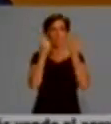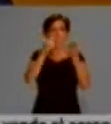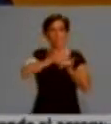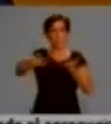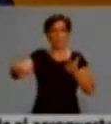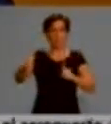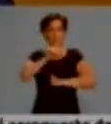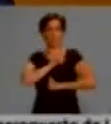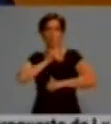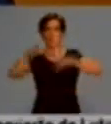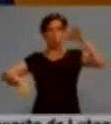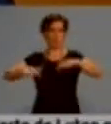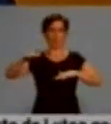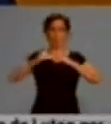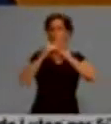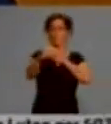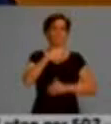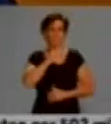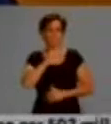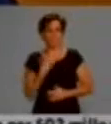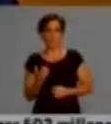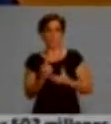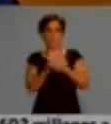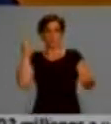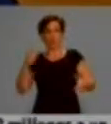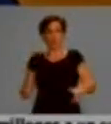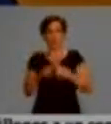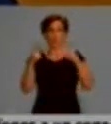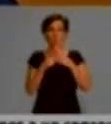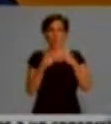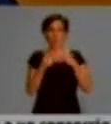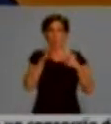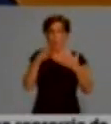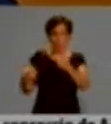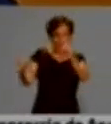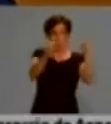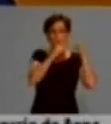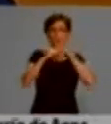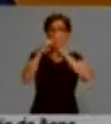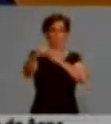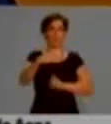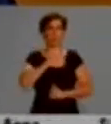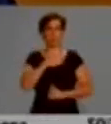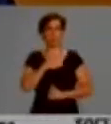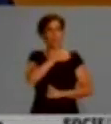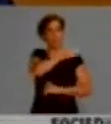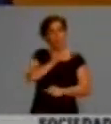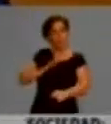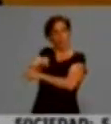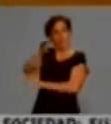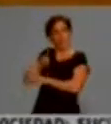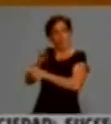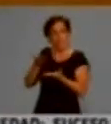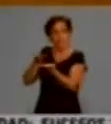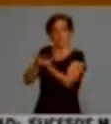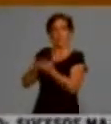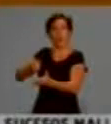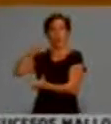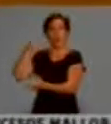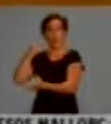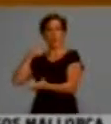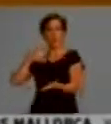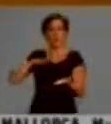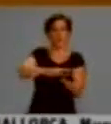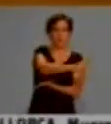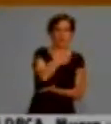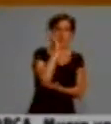parados, no puede ser estable con este grado de exclusión social. Su estabilidad no puede basarse en rescatar a la banca y condenar a las personas.